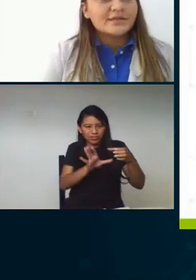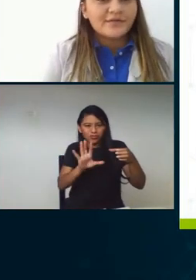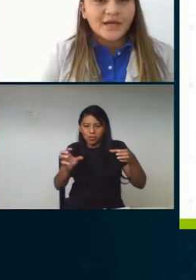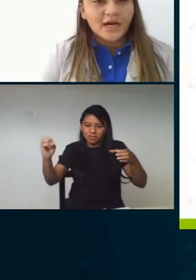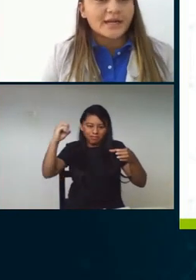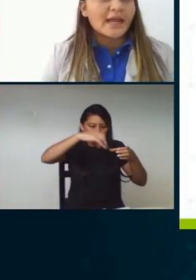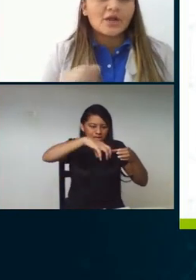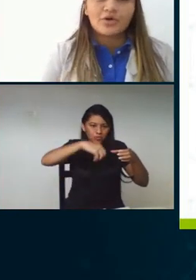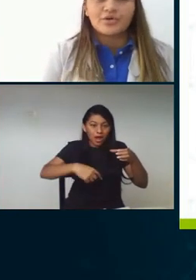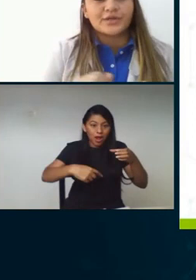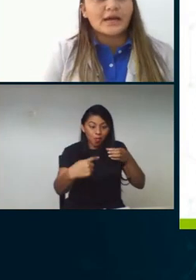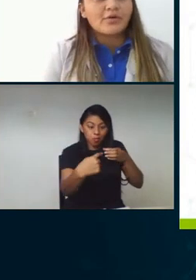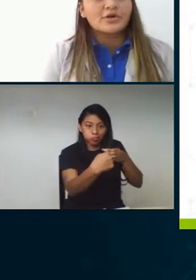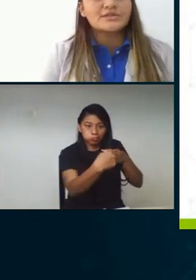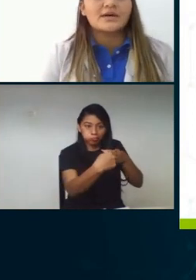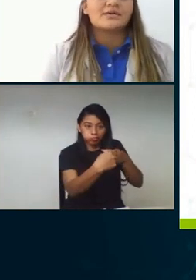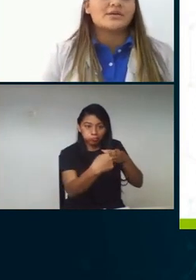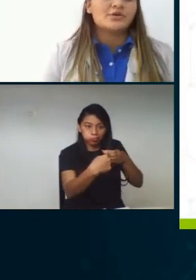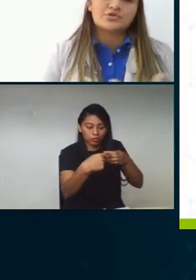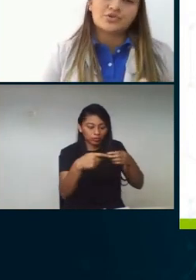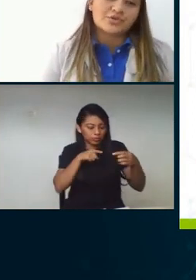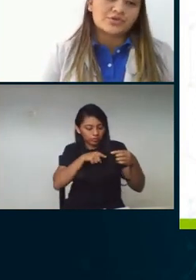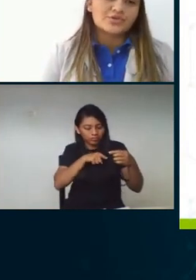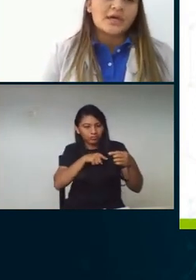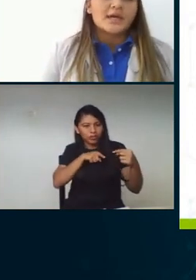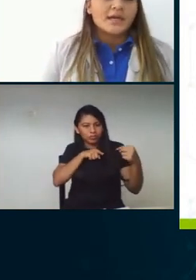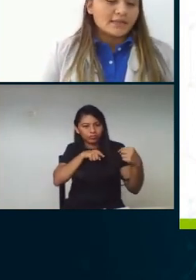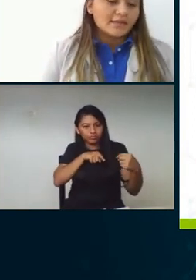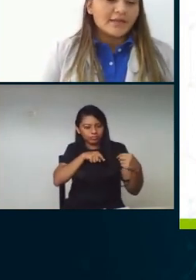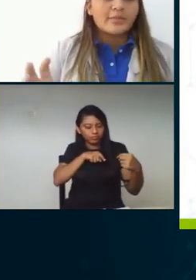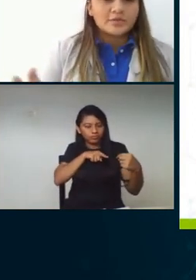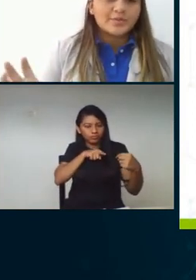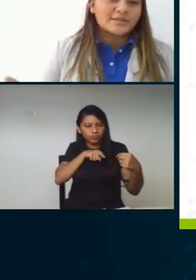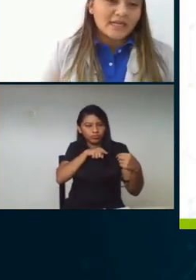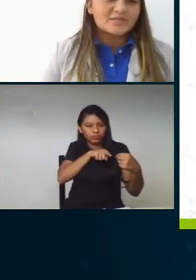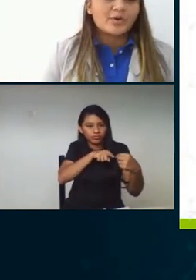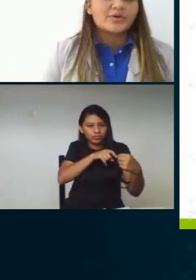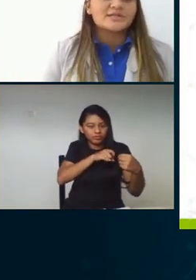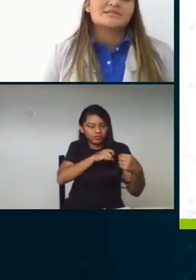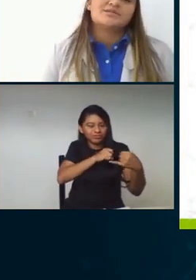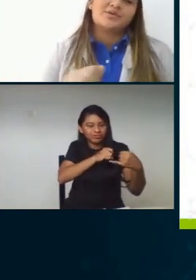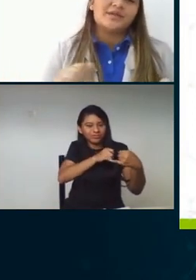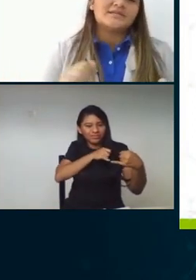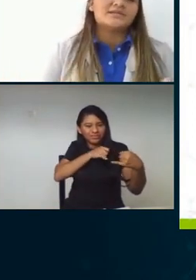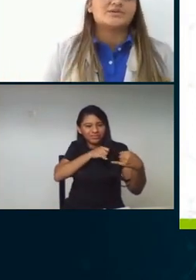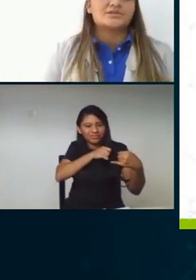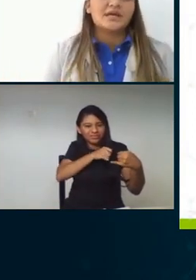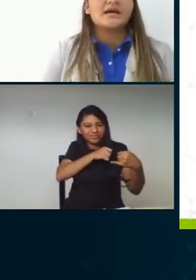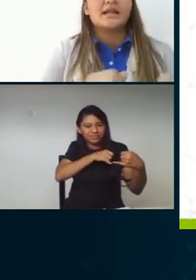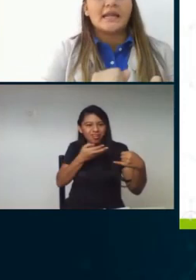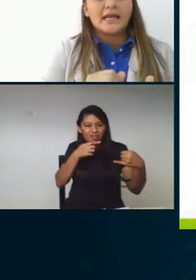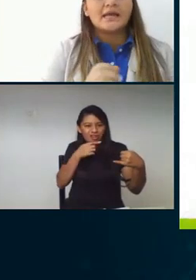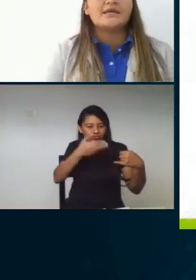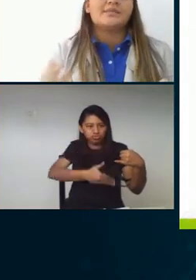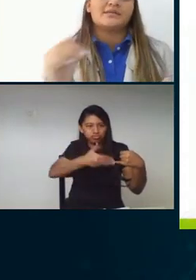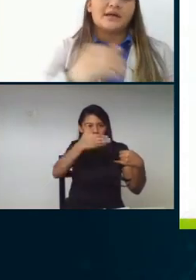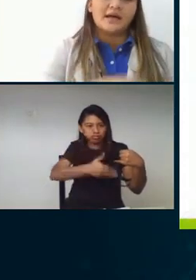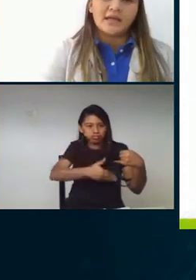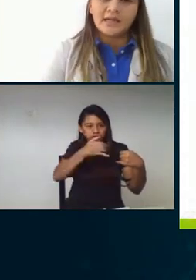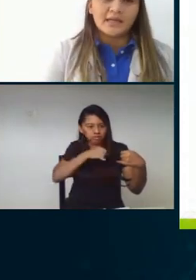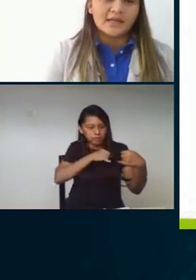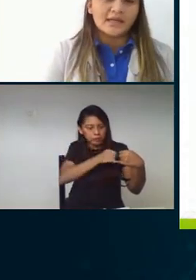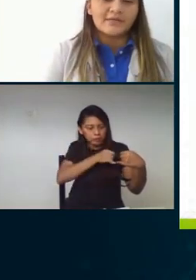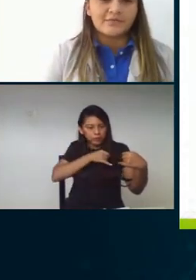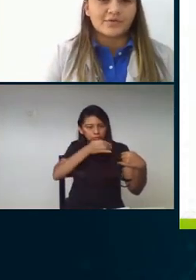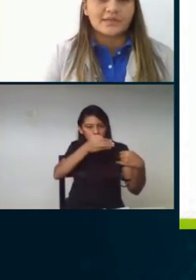permite identificar el color de la bolsa, nosotros tendríamos pues las bolsas donde el sensor llega, lee y